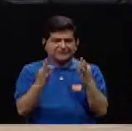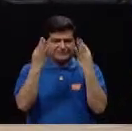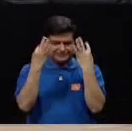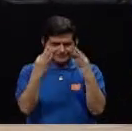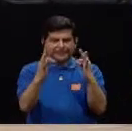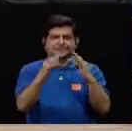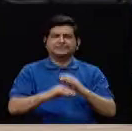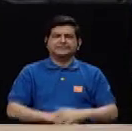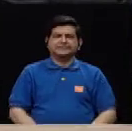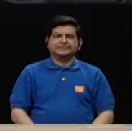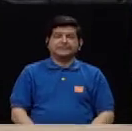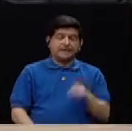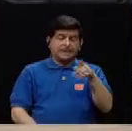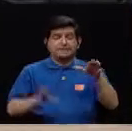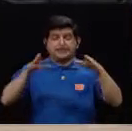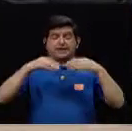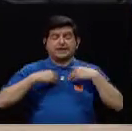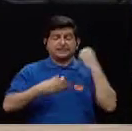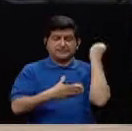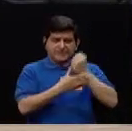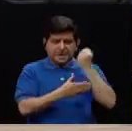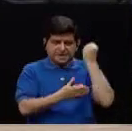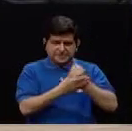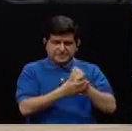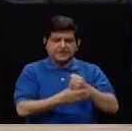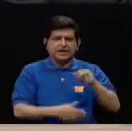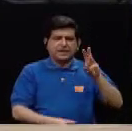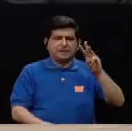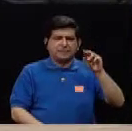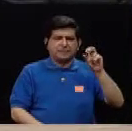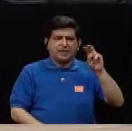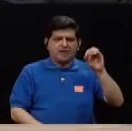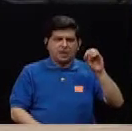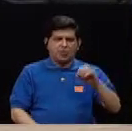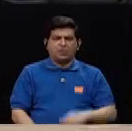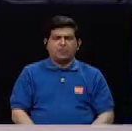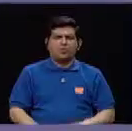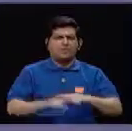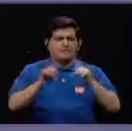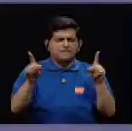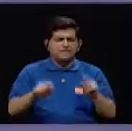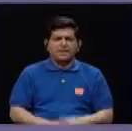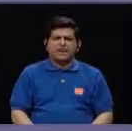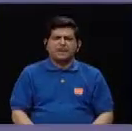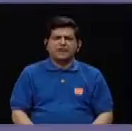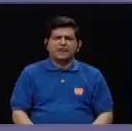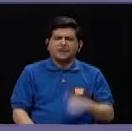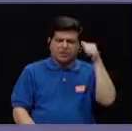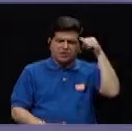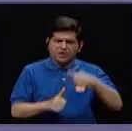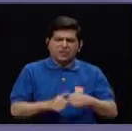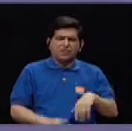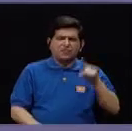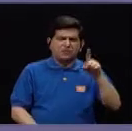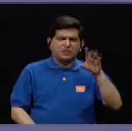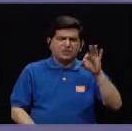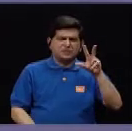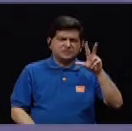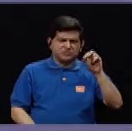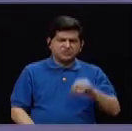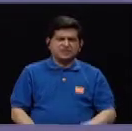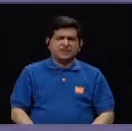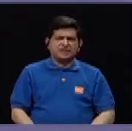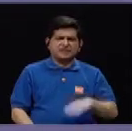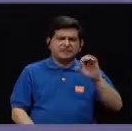atreve y asume Asesinato. Pero no es en el 30 con El Retorno, que es lo